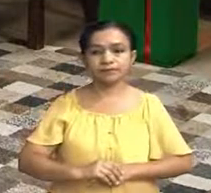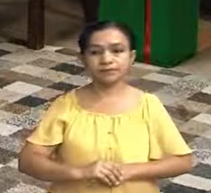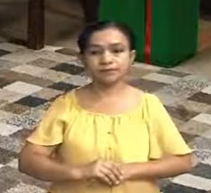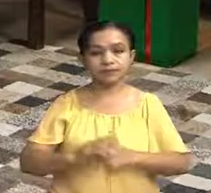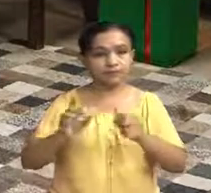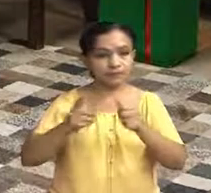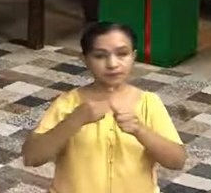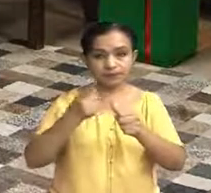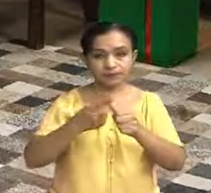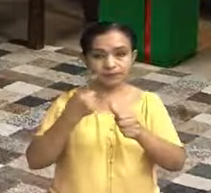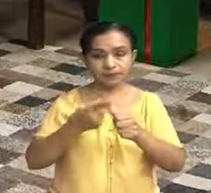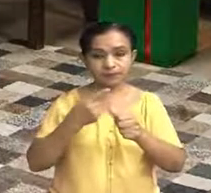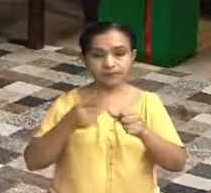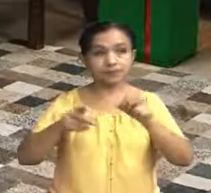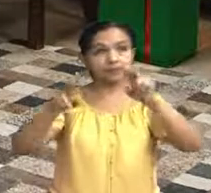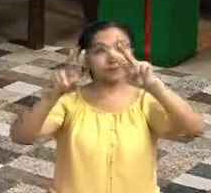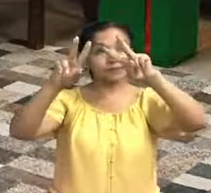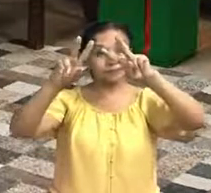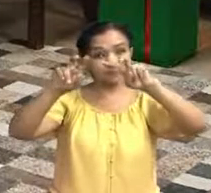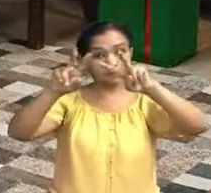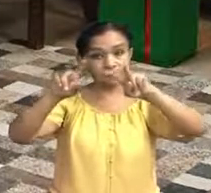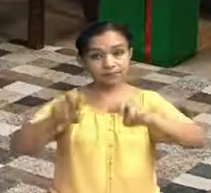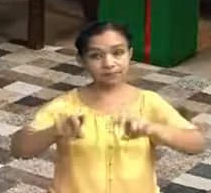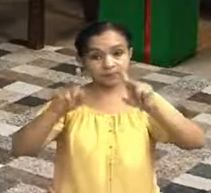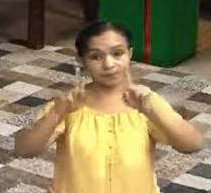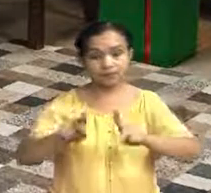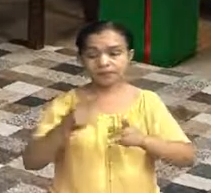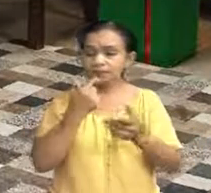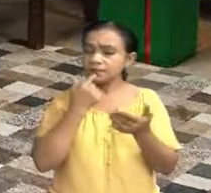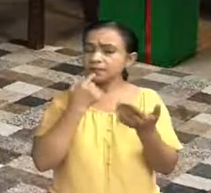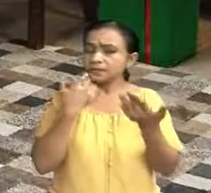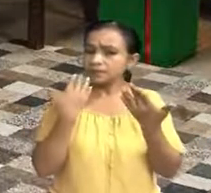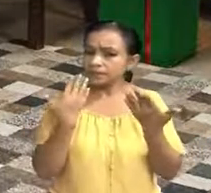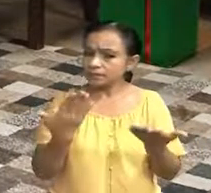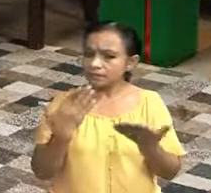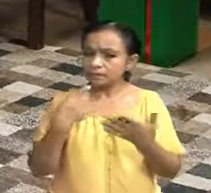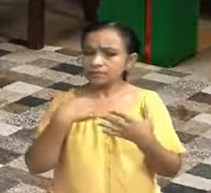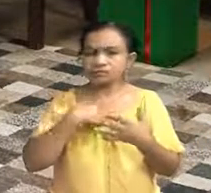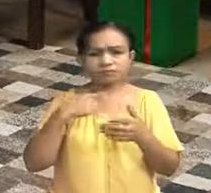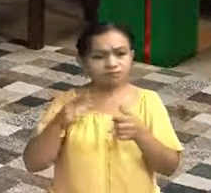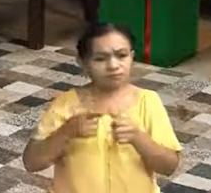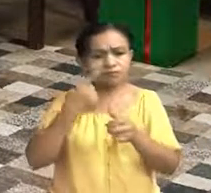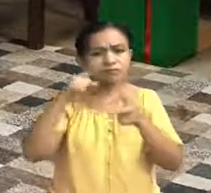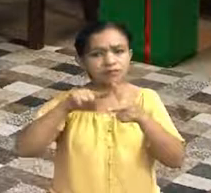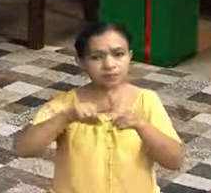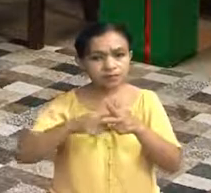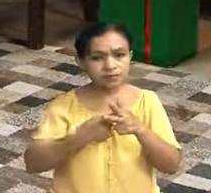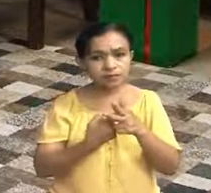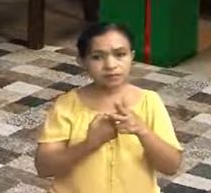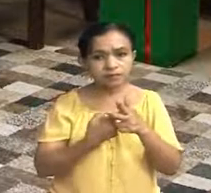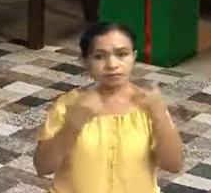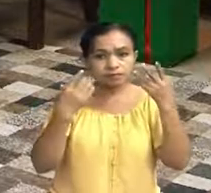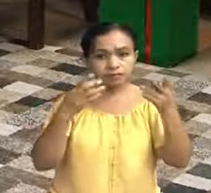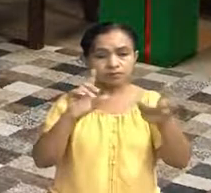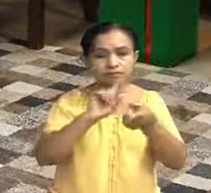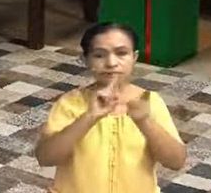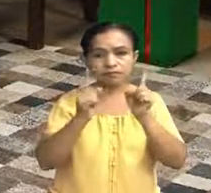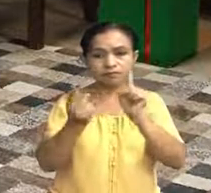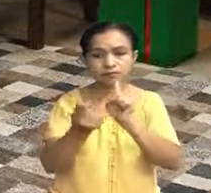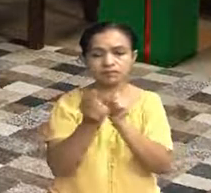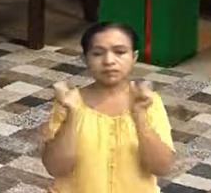primero se valora al paciente para ver cuál es el origen de esta parálisis facial, ya que una de las causas es el cambio